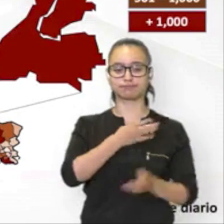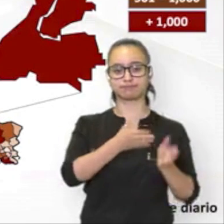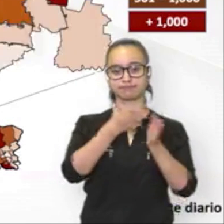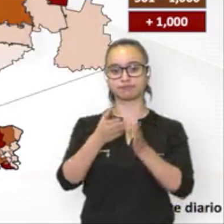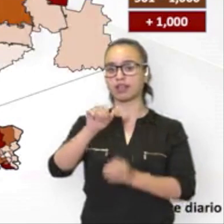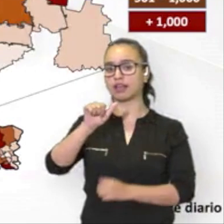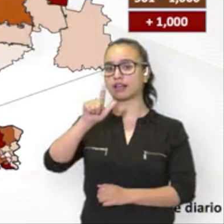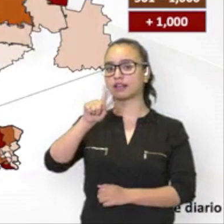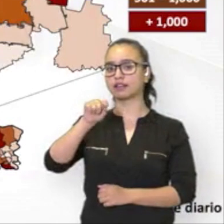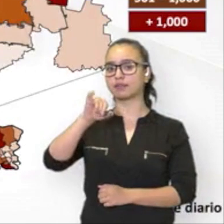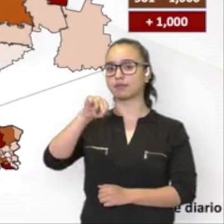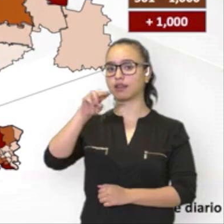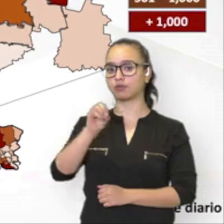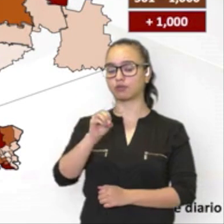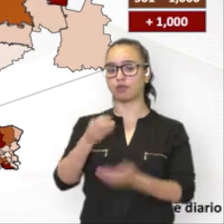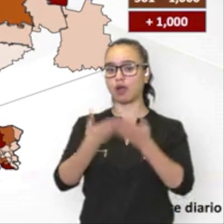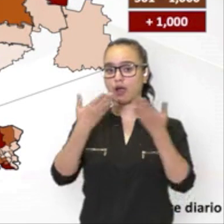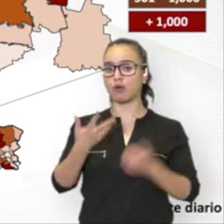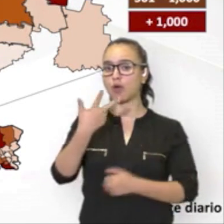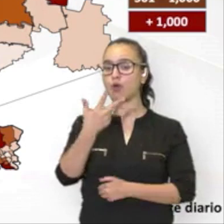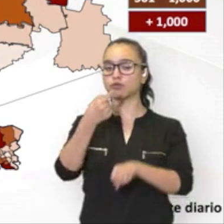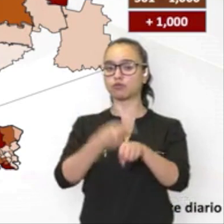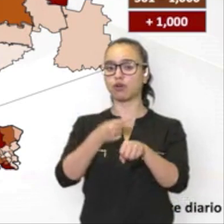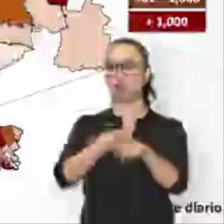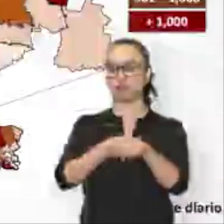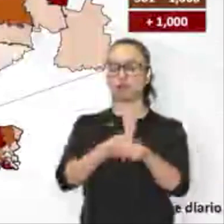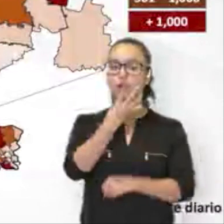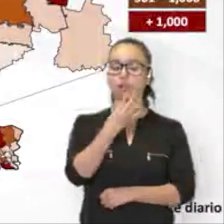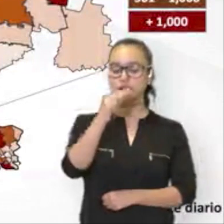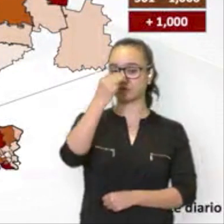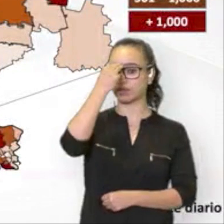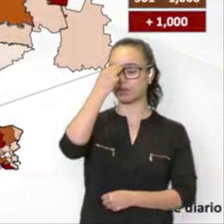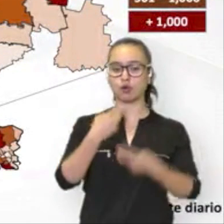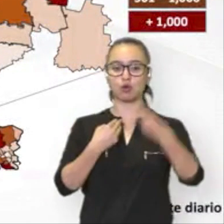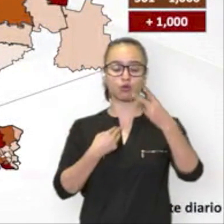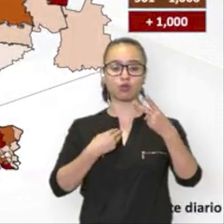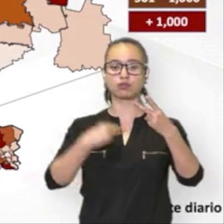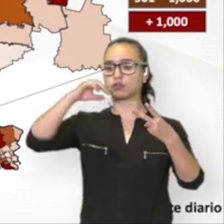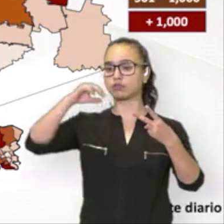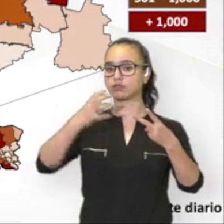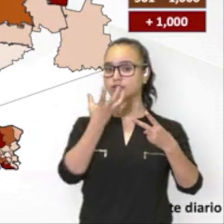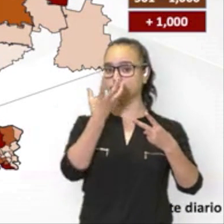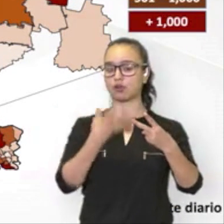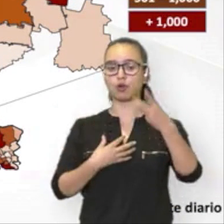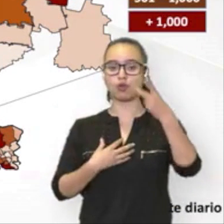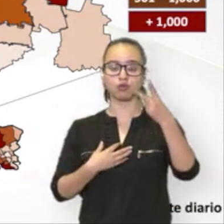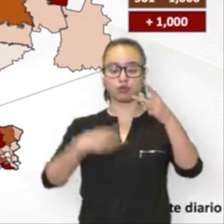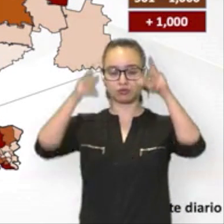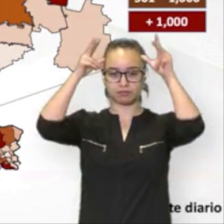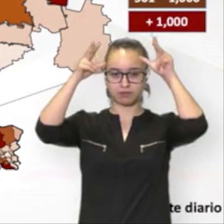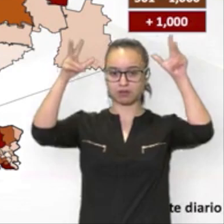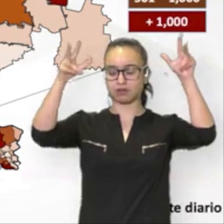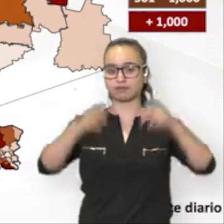zona del altiplano estamos teniendo un incremento de 8 casos 4 en matehuala 2 en charcas 2 en venado